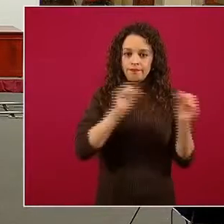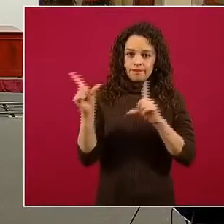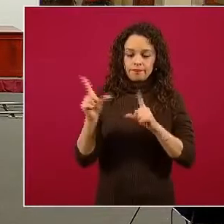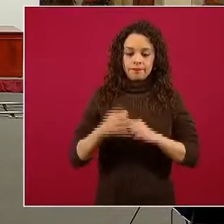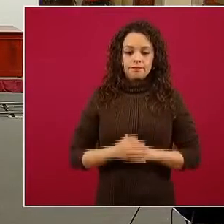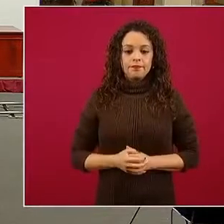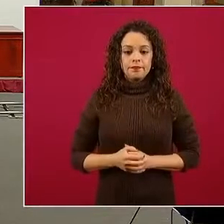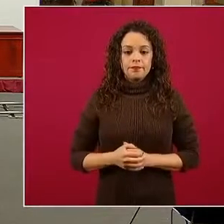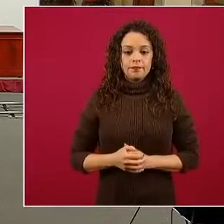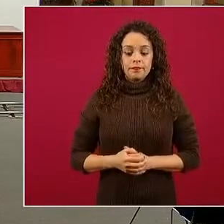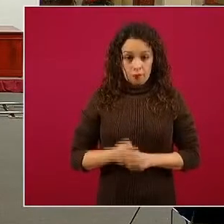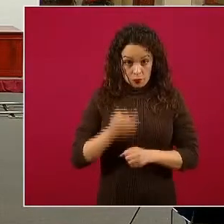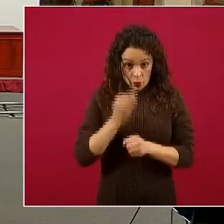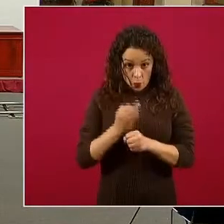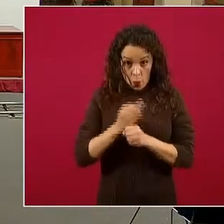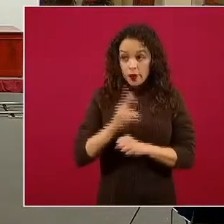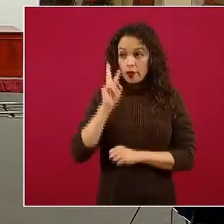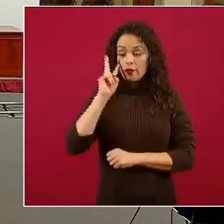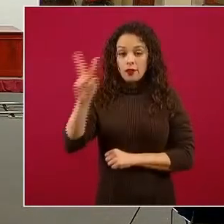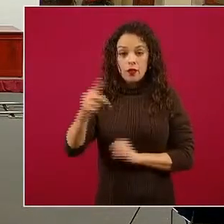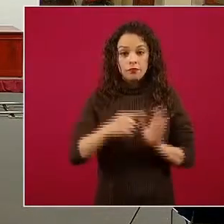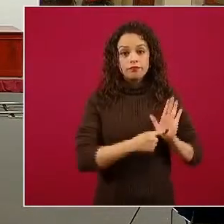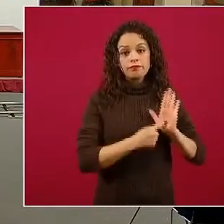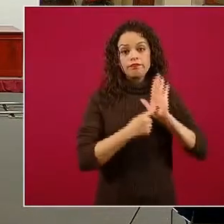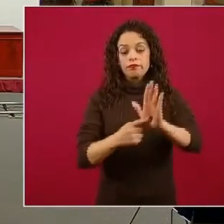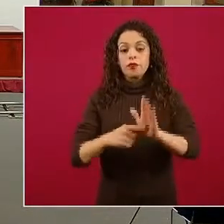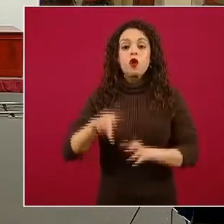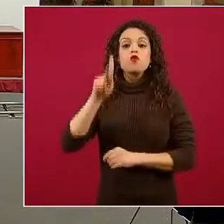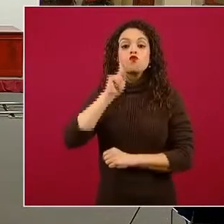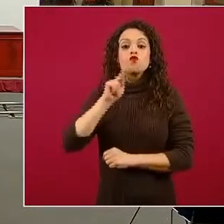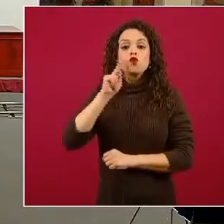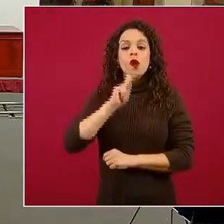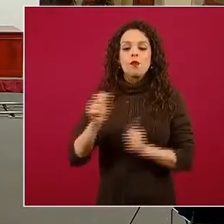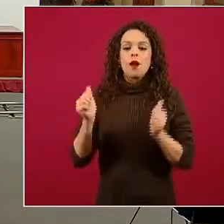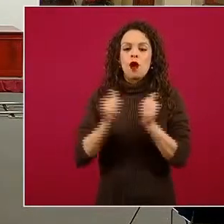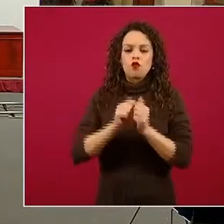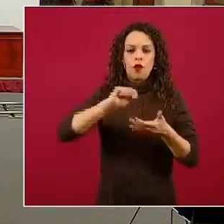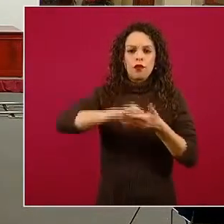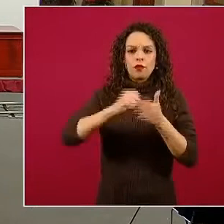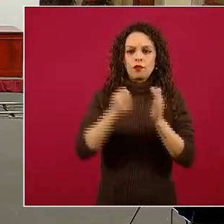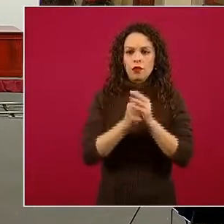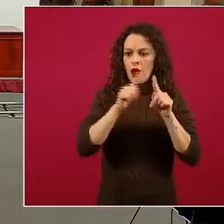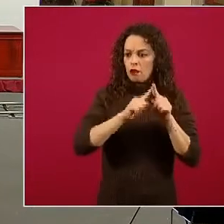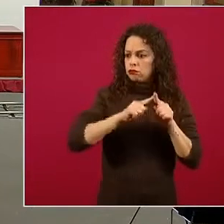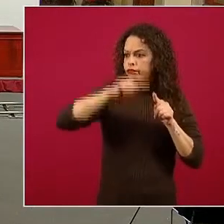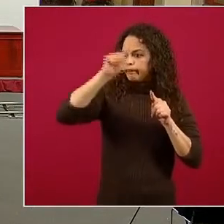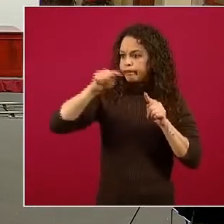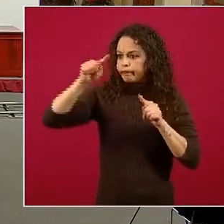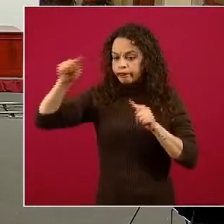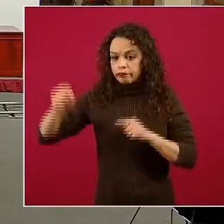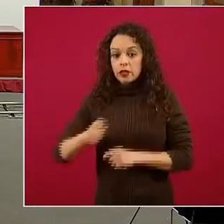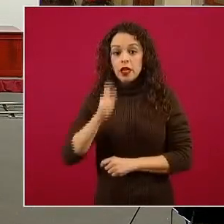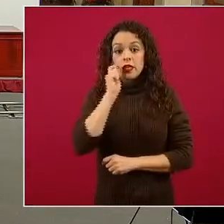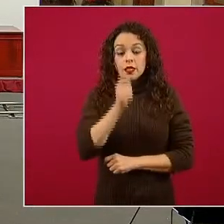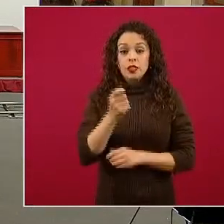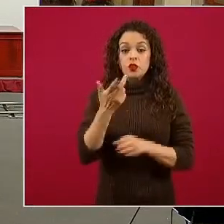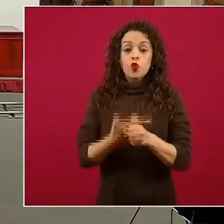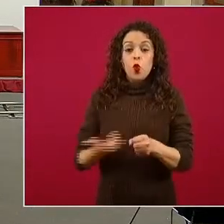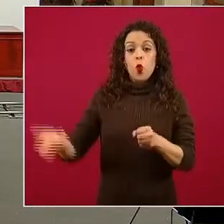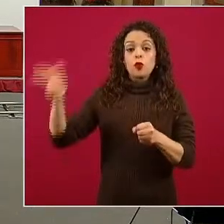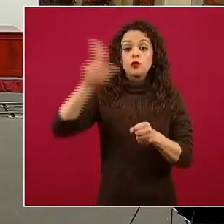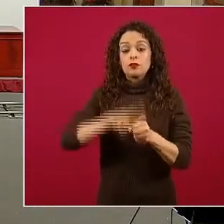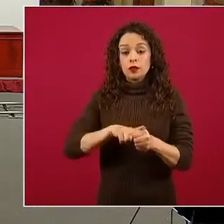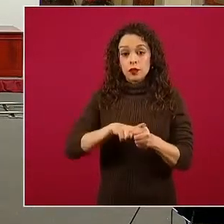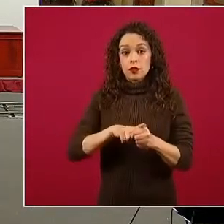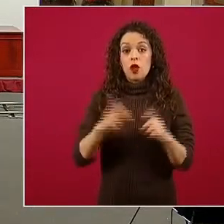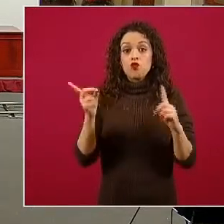Vean ustedes la evidencia, como lo hacemos en esta conferencia de carácter técnico. Esta es la curva epidémica de hospitalizaciones en